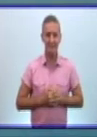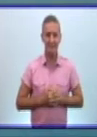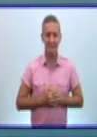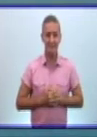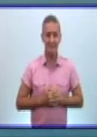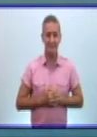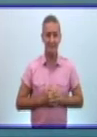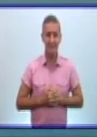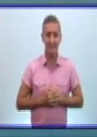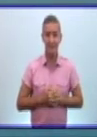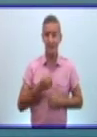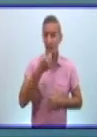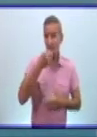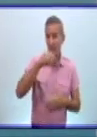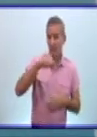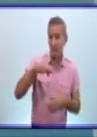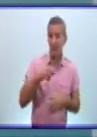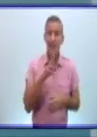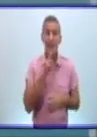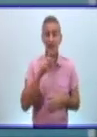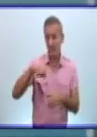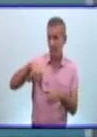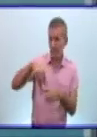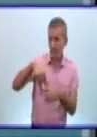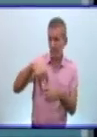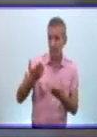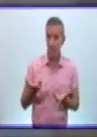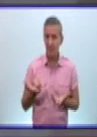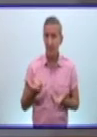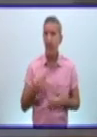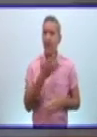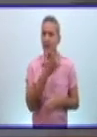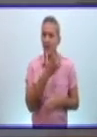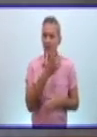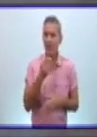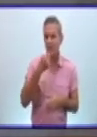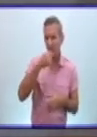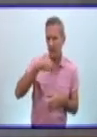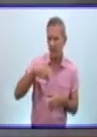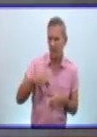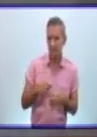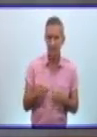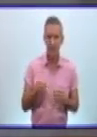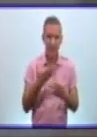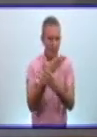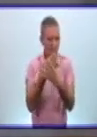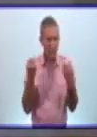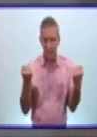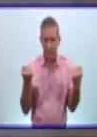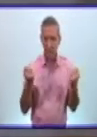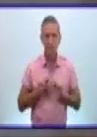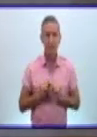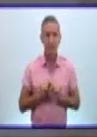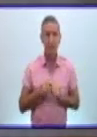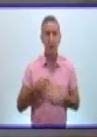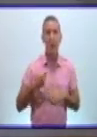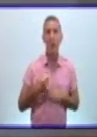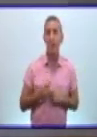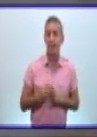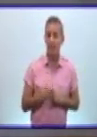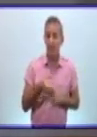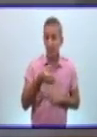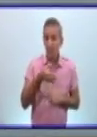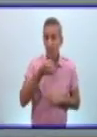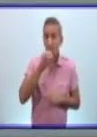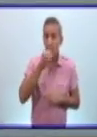Cuando agregas sal al agua y agitas la mezcla, parece que la sal agregada desaparece, pero al probar el líquido te das cuenta